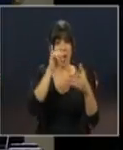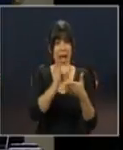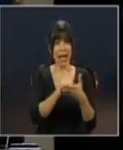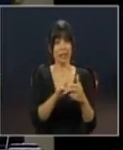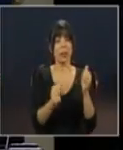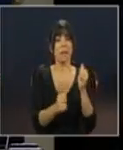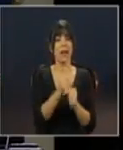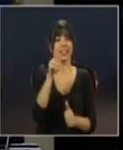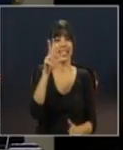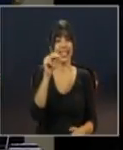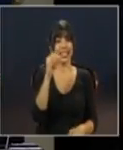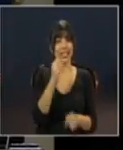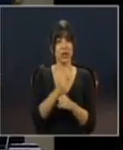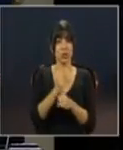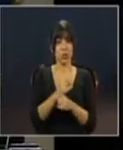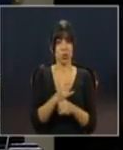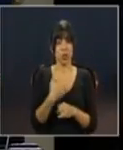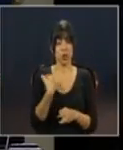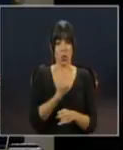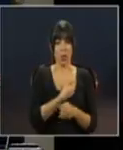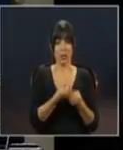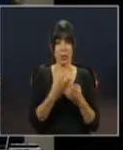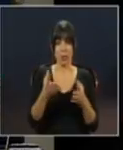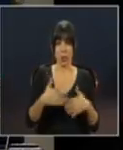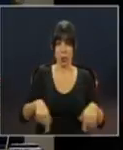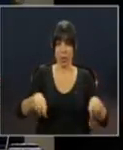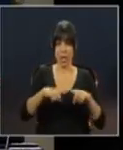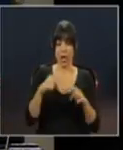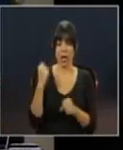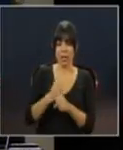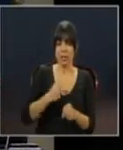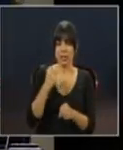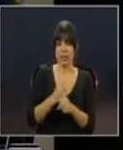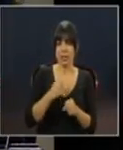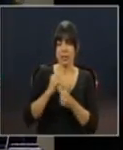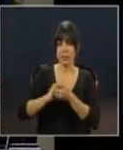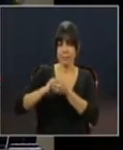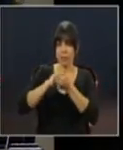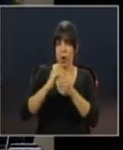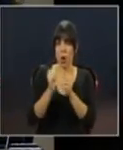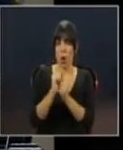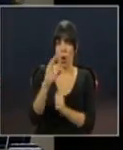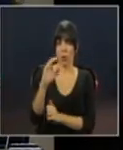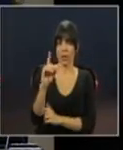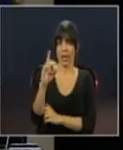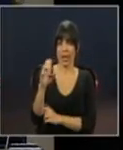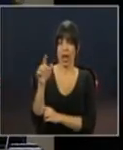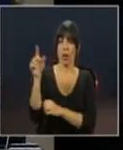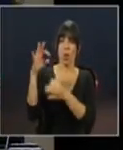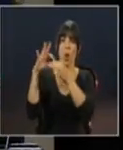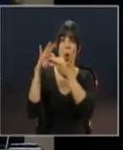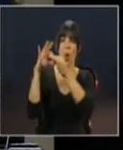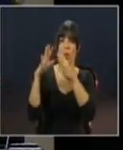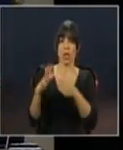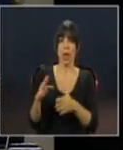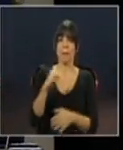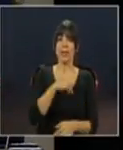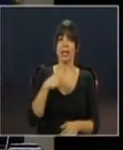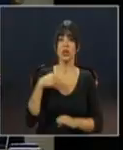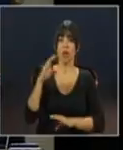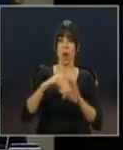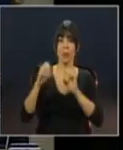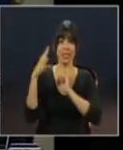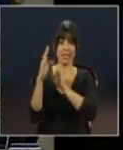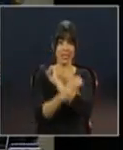30 instituciones de nuestro sector público trabajan de la mano de la OCDE y bajo la coordinación del Ministerio de Comercio